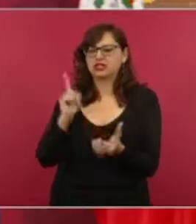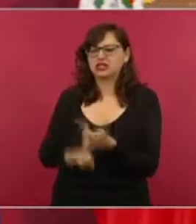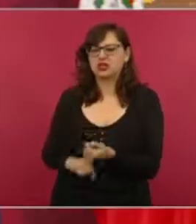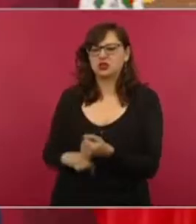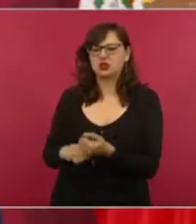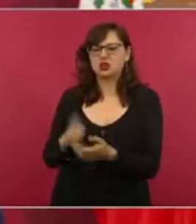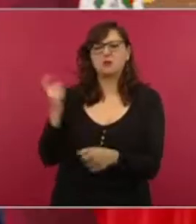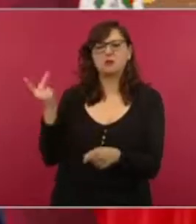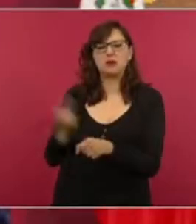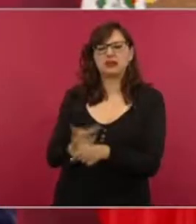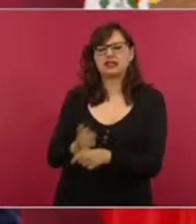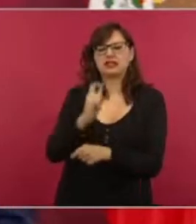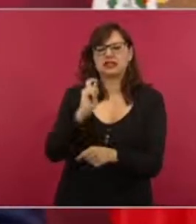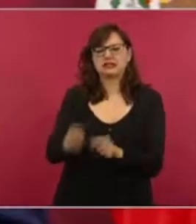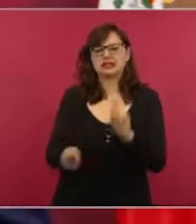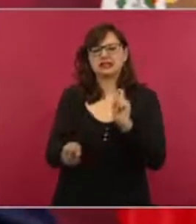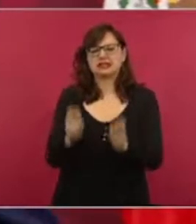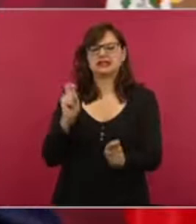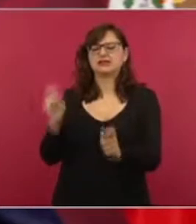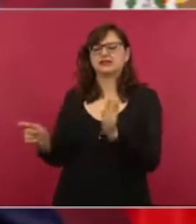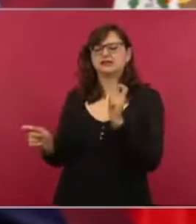conocer